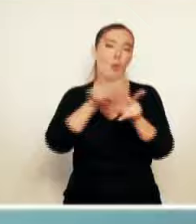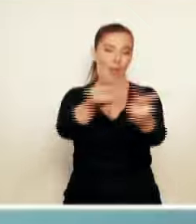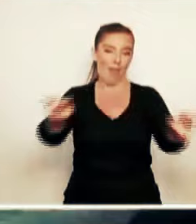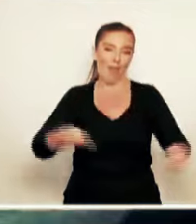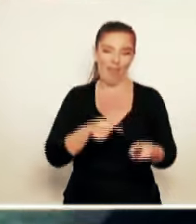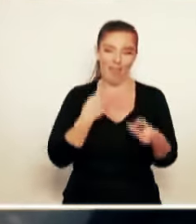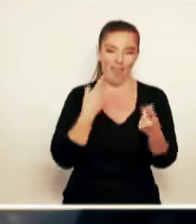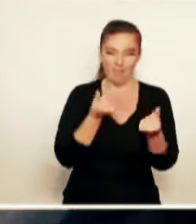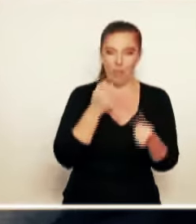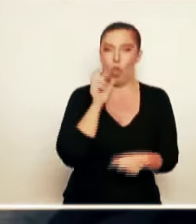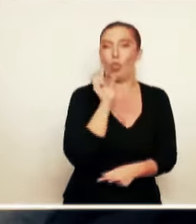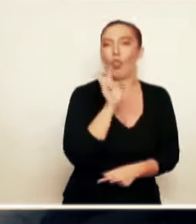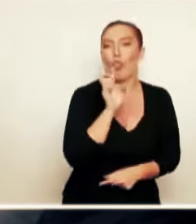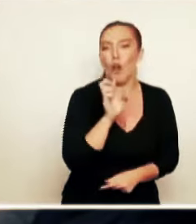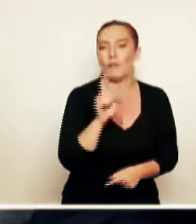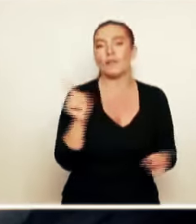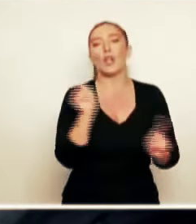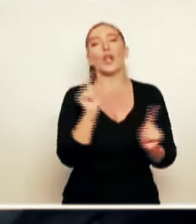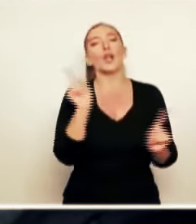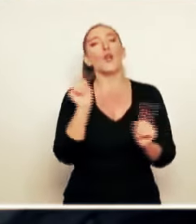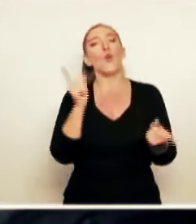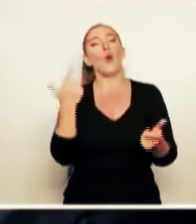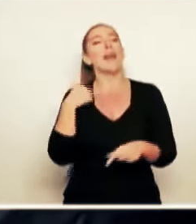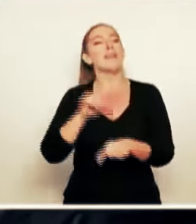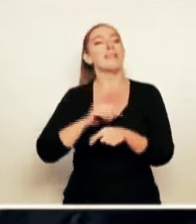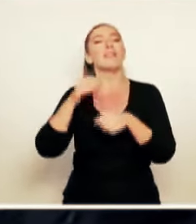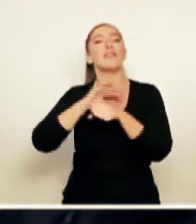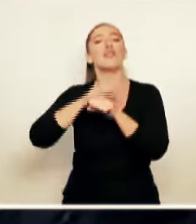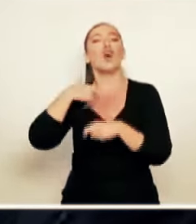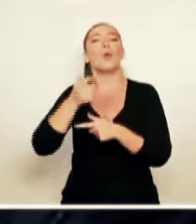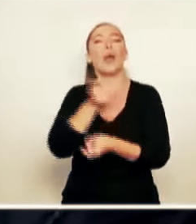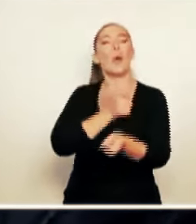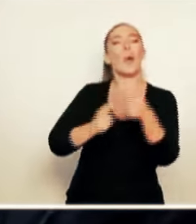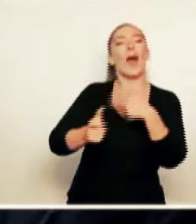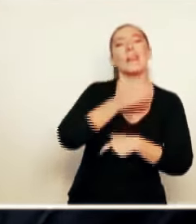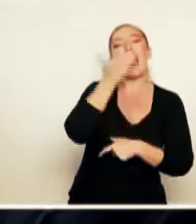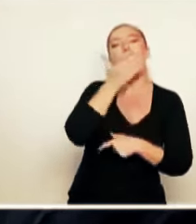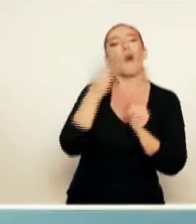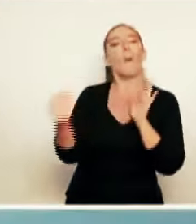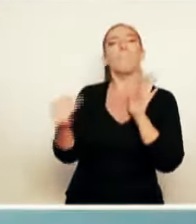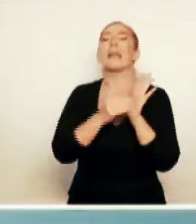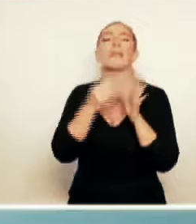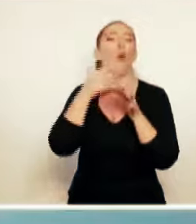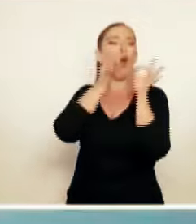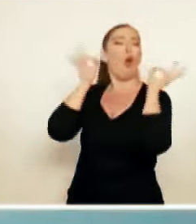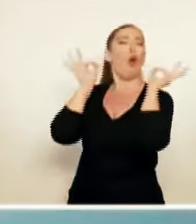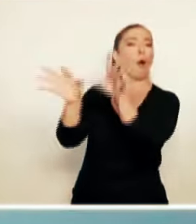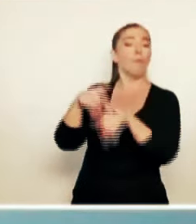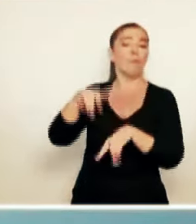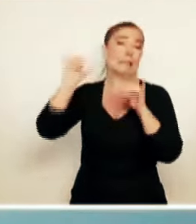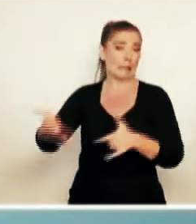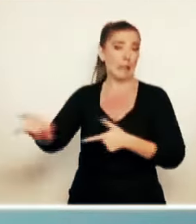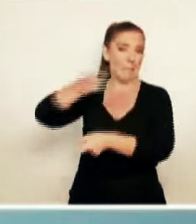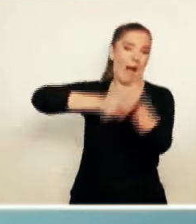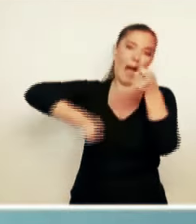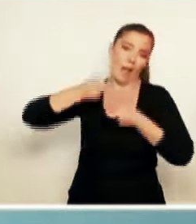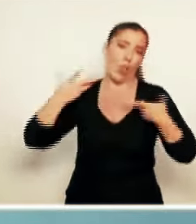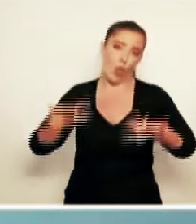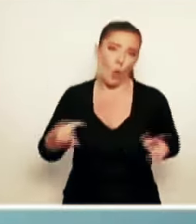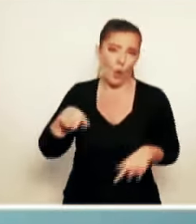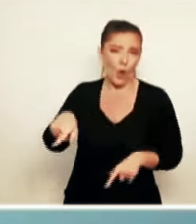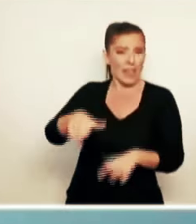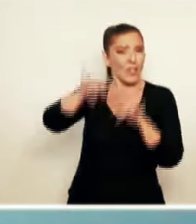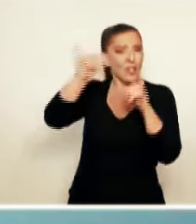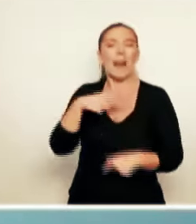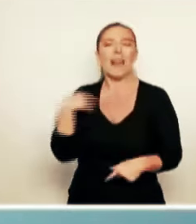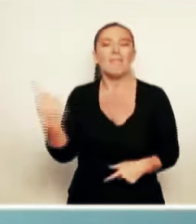dólares, no es Steve Jobs que te vende el iPhone al precio que se le cante, porque bueno, eso sí es mercado. Eso, para